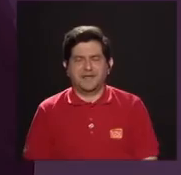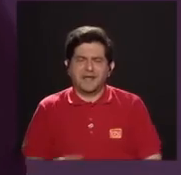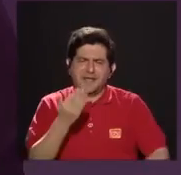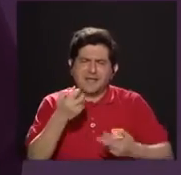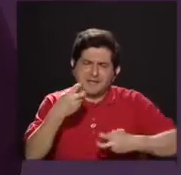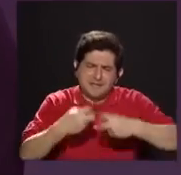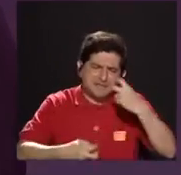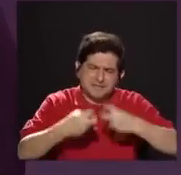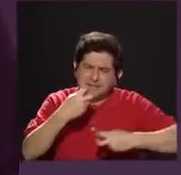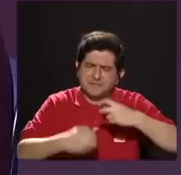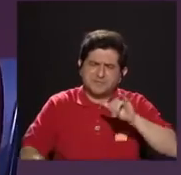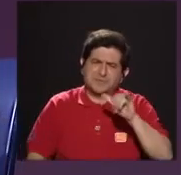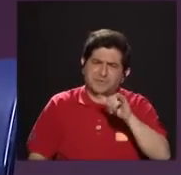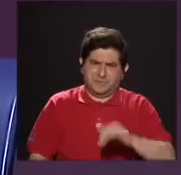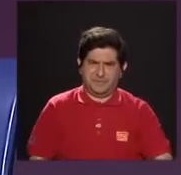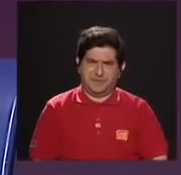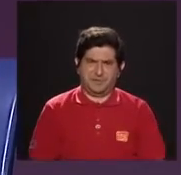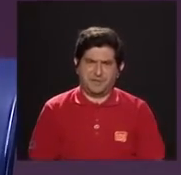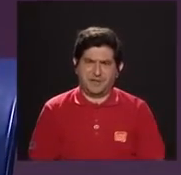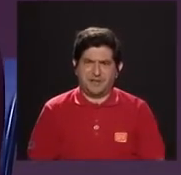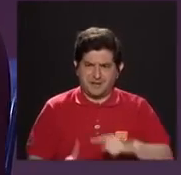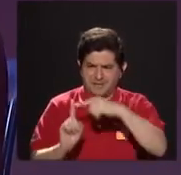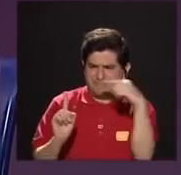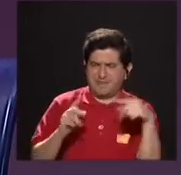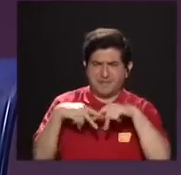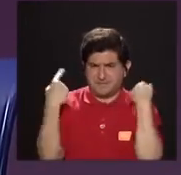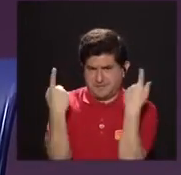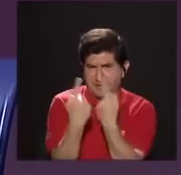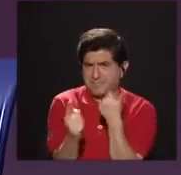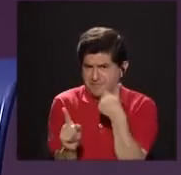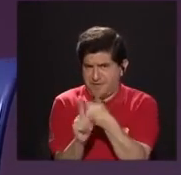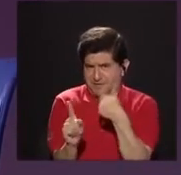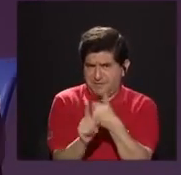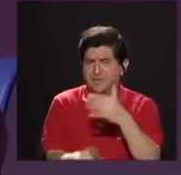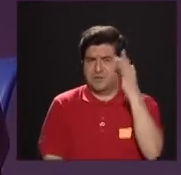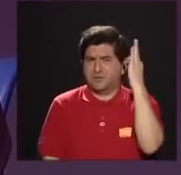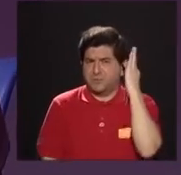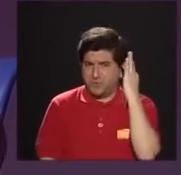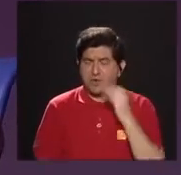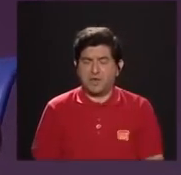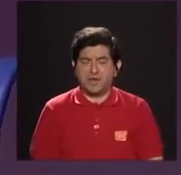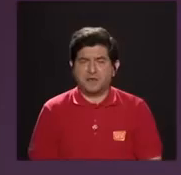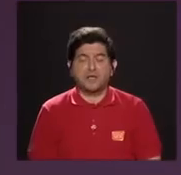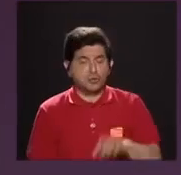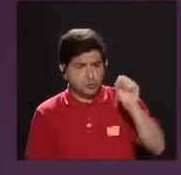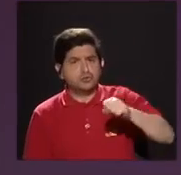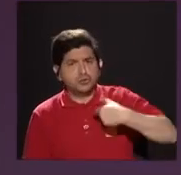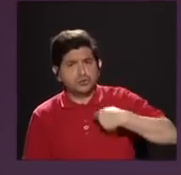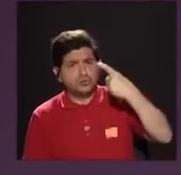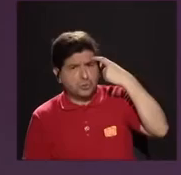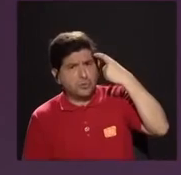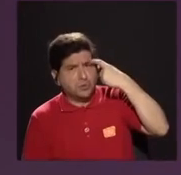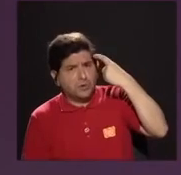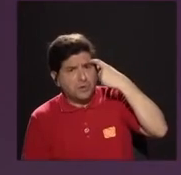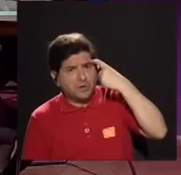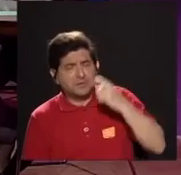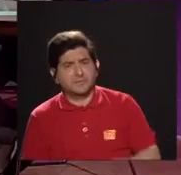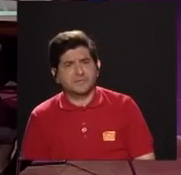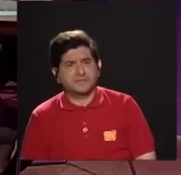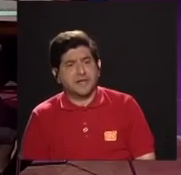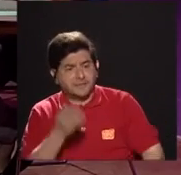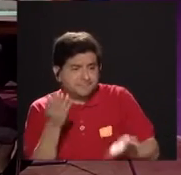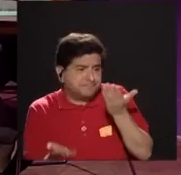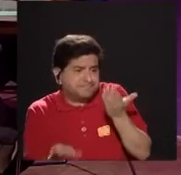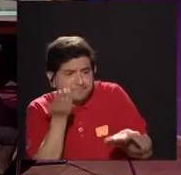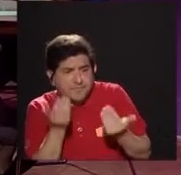problemas son, bueno, desde los partidos, ¿verdad? ¿Por qué las mujeres tienen tantas dificultades? Estaba pensando en que